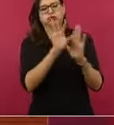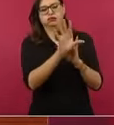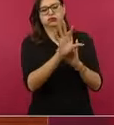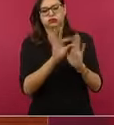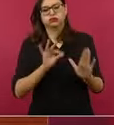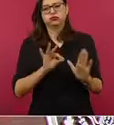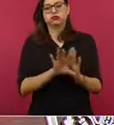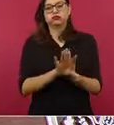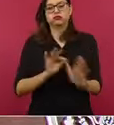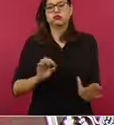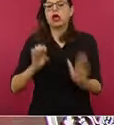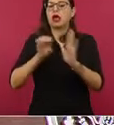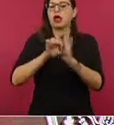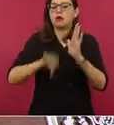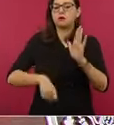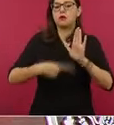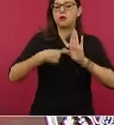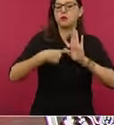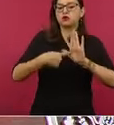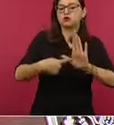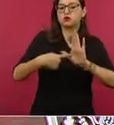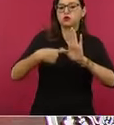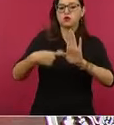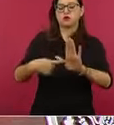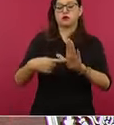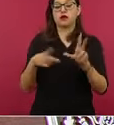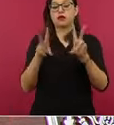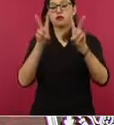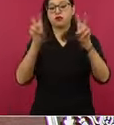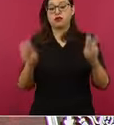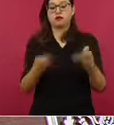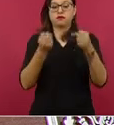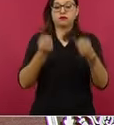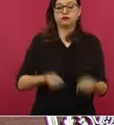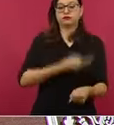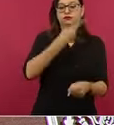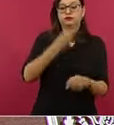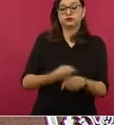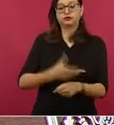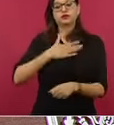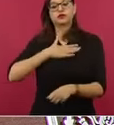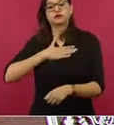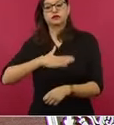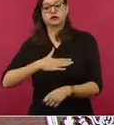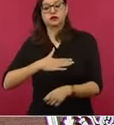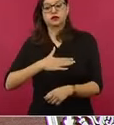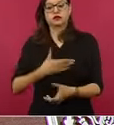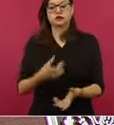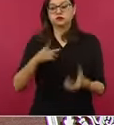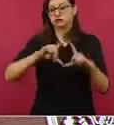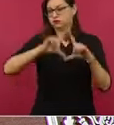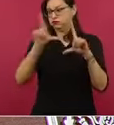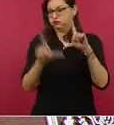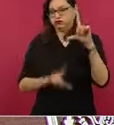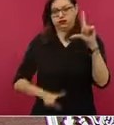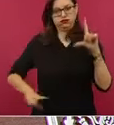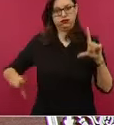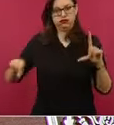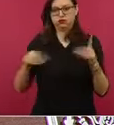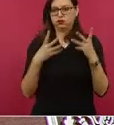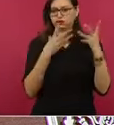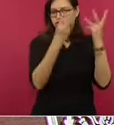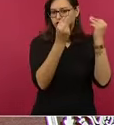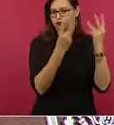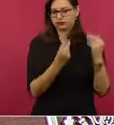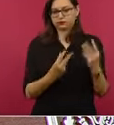diferentes áreas de seguridad y de justicia trabajan en el país. Desde